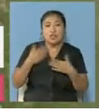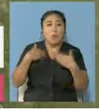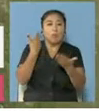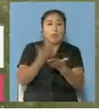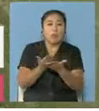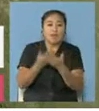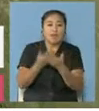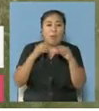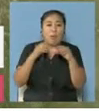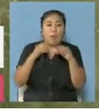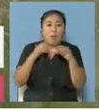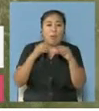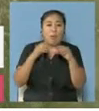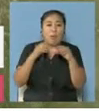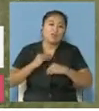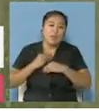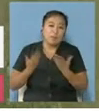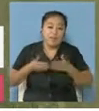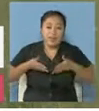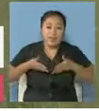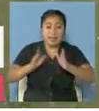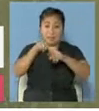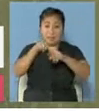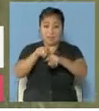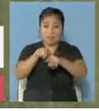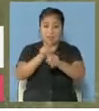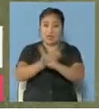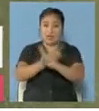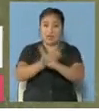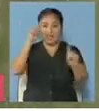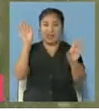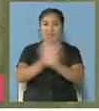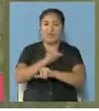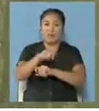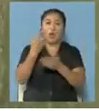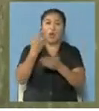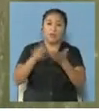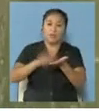proponiendo llegar. Lamentablemente el camino tomado es equivocado una vez más.